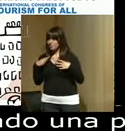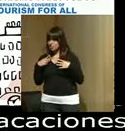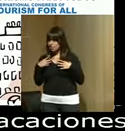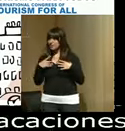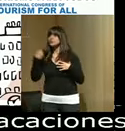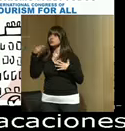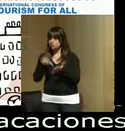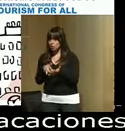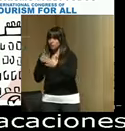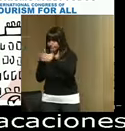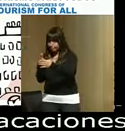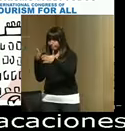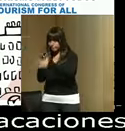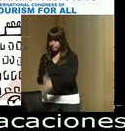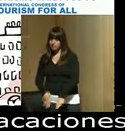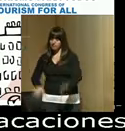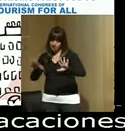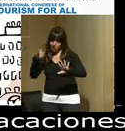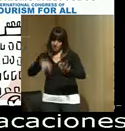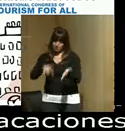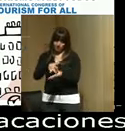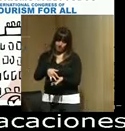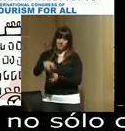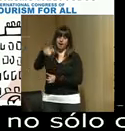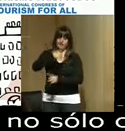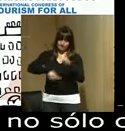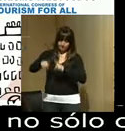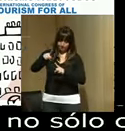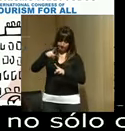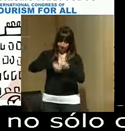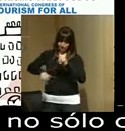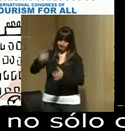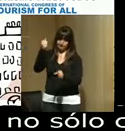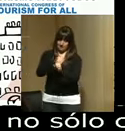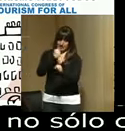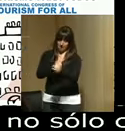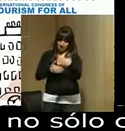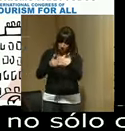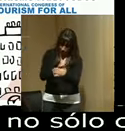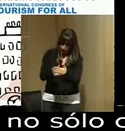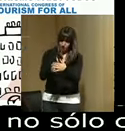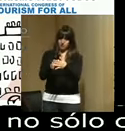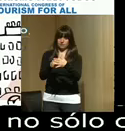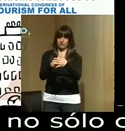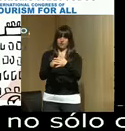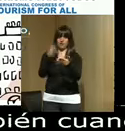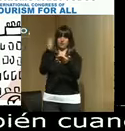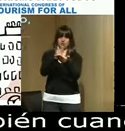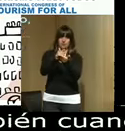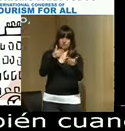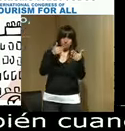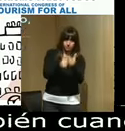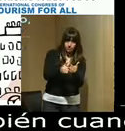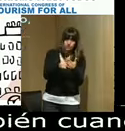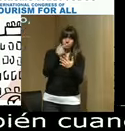una serie de restricciones cuando intenta encontrar un trabajo, cuando intenta acceder a formación, cuando intenta, por ejemplo, encontrar un empleo y se encuentra con que hay